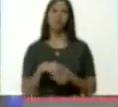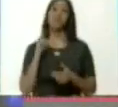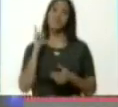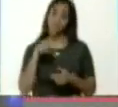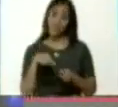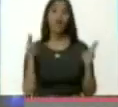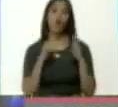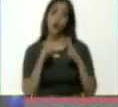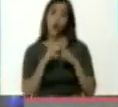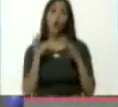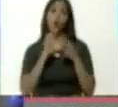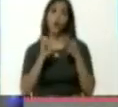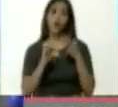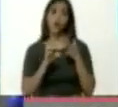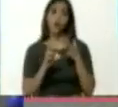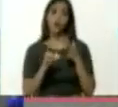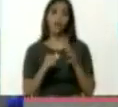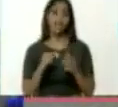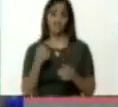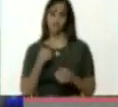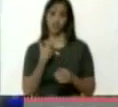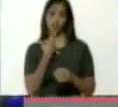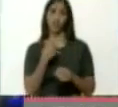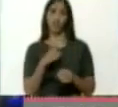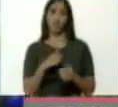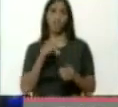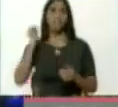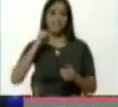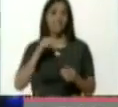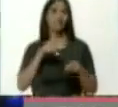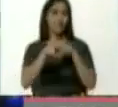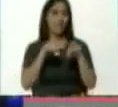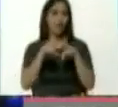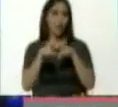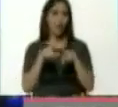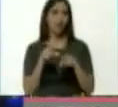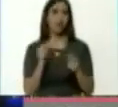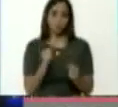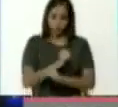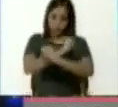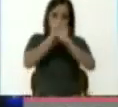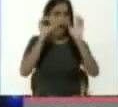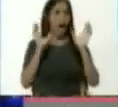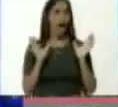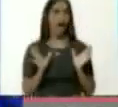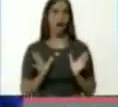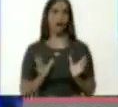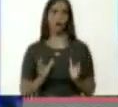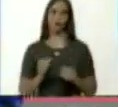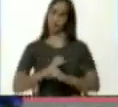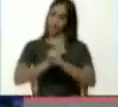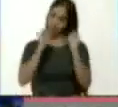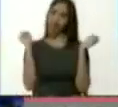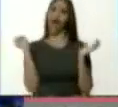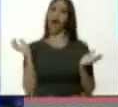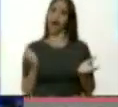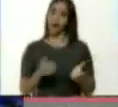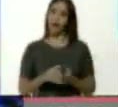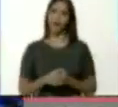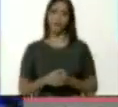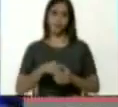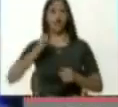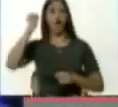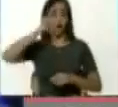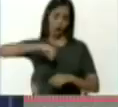algunas herramientas como el rumor, que no lo niego. Entonces sí usas el rumor. No, pero o sea, por sí supuesto. Sembrar el rumor. Pero por supuesto. Contra